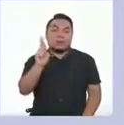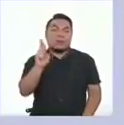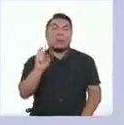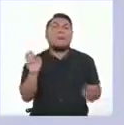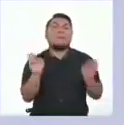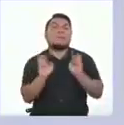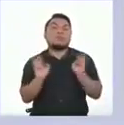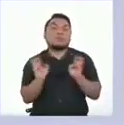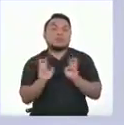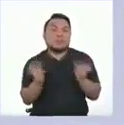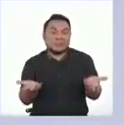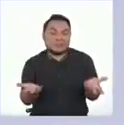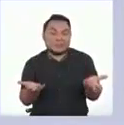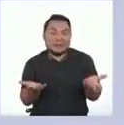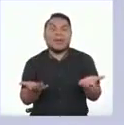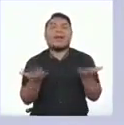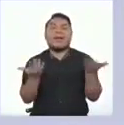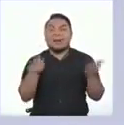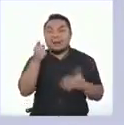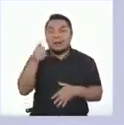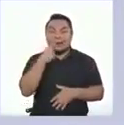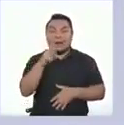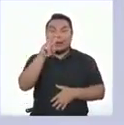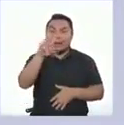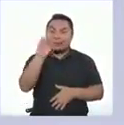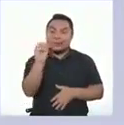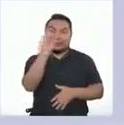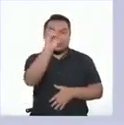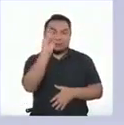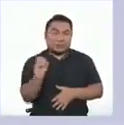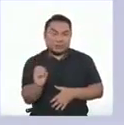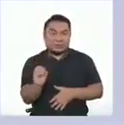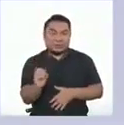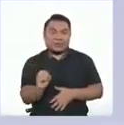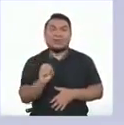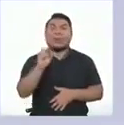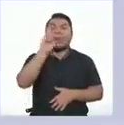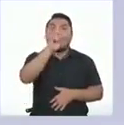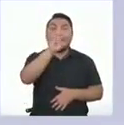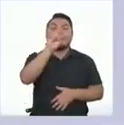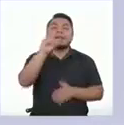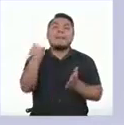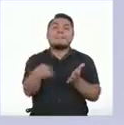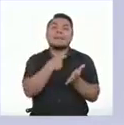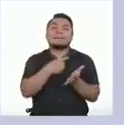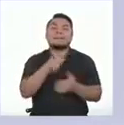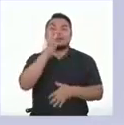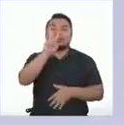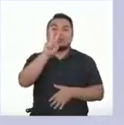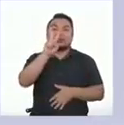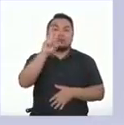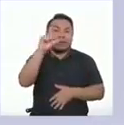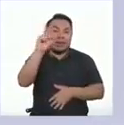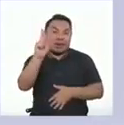proteína. Vemos que el 20% es 20 veces 2 gramos. ¿Qué